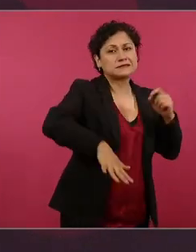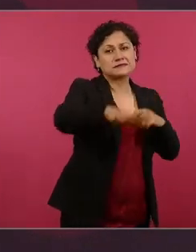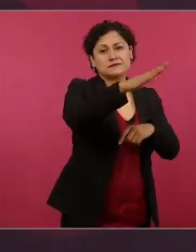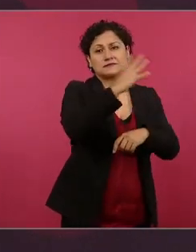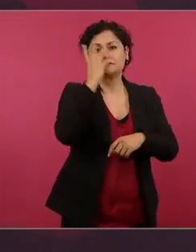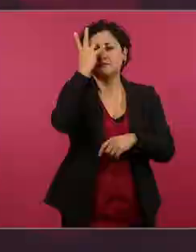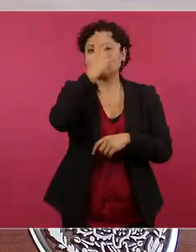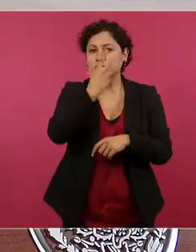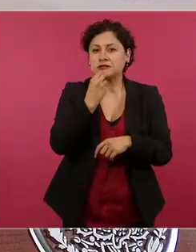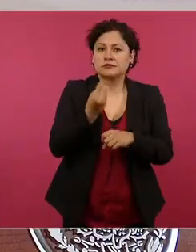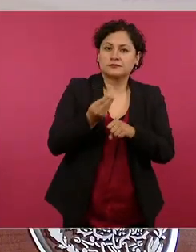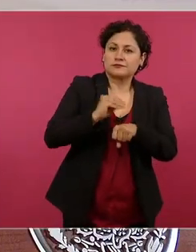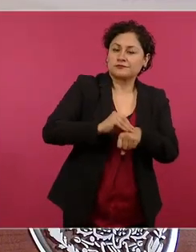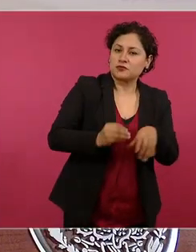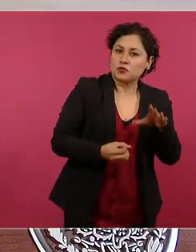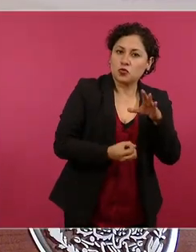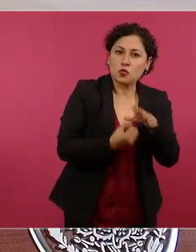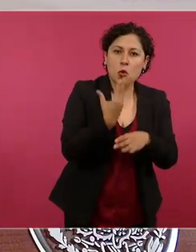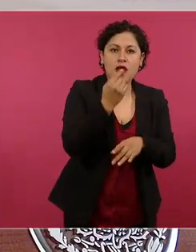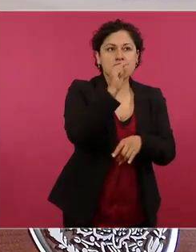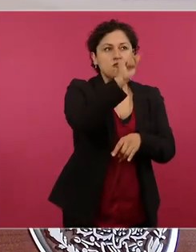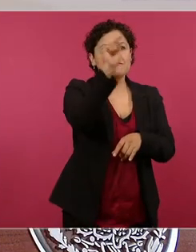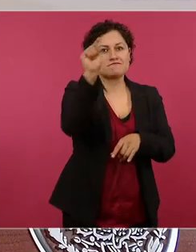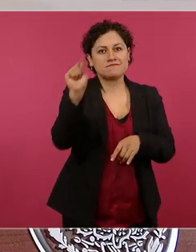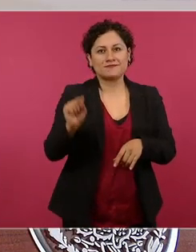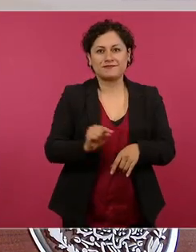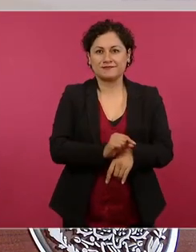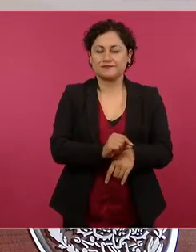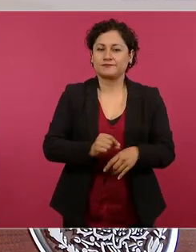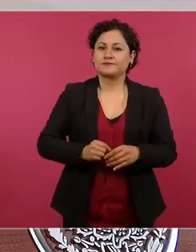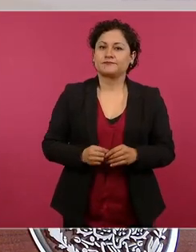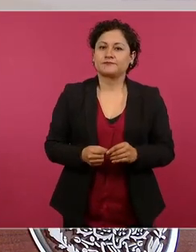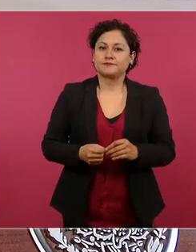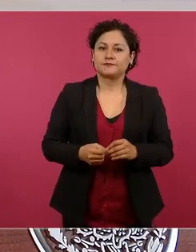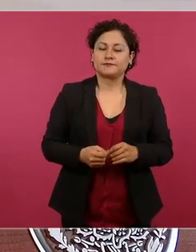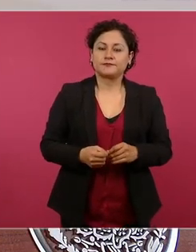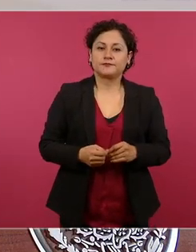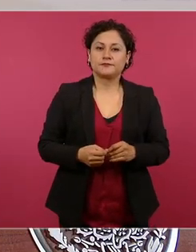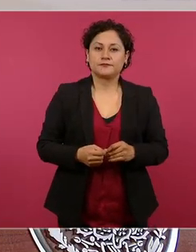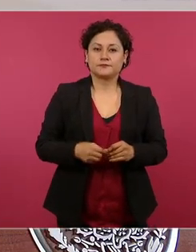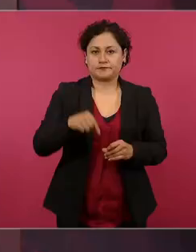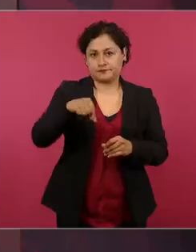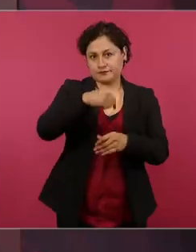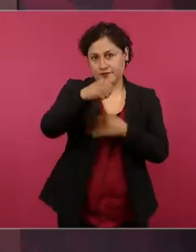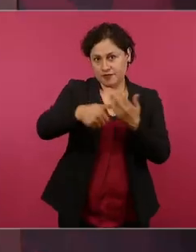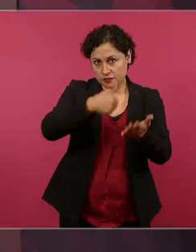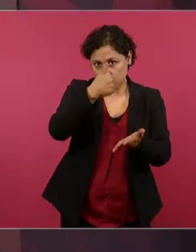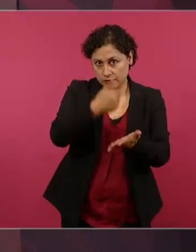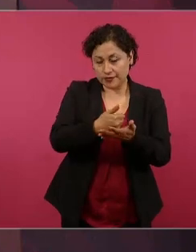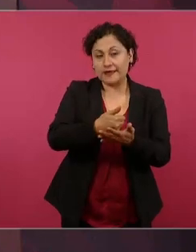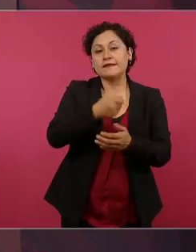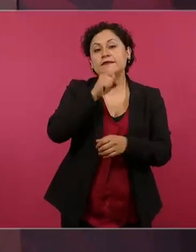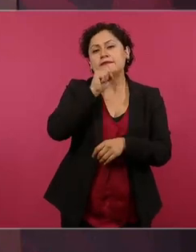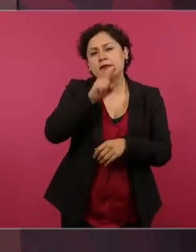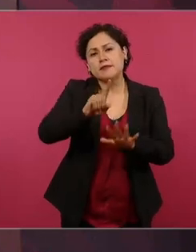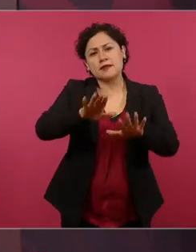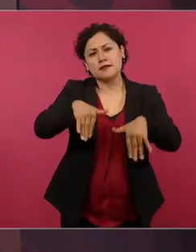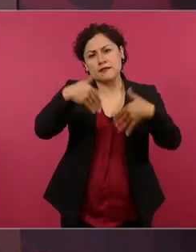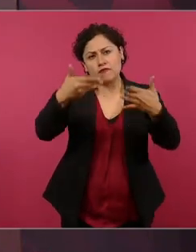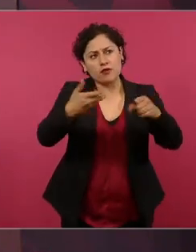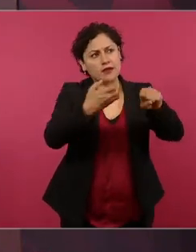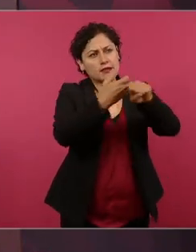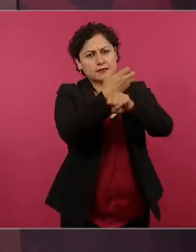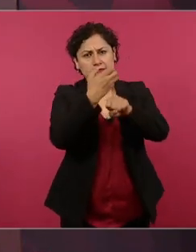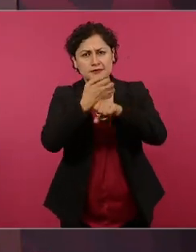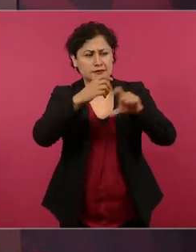bellas, nuevas, que se han realizado en la ciudad y en el país, en todo el país.